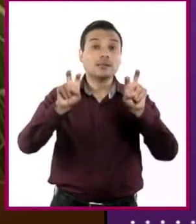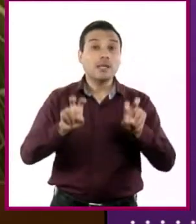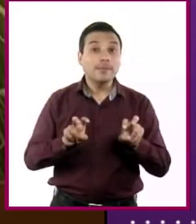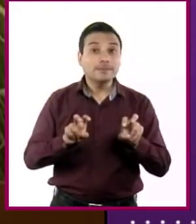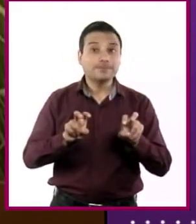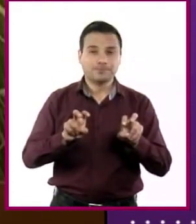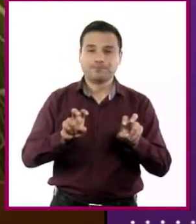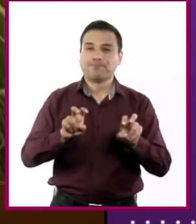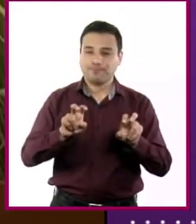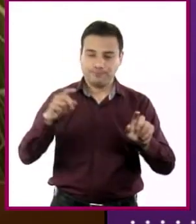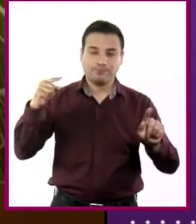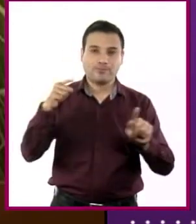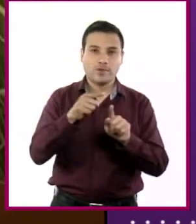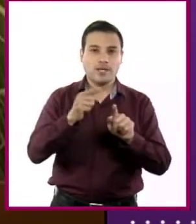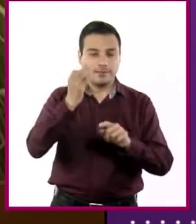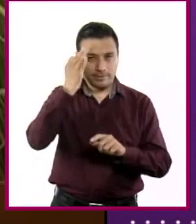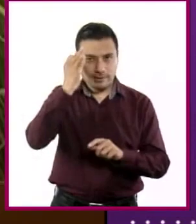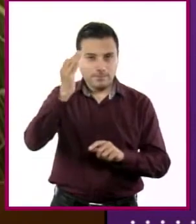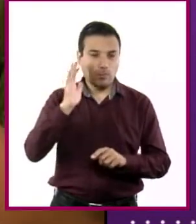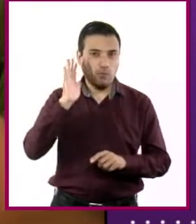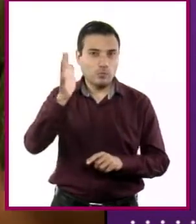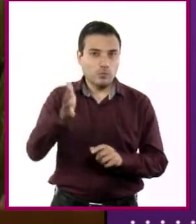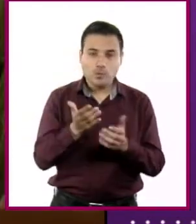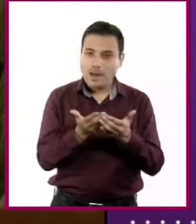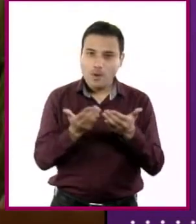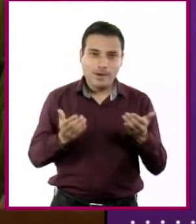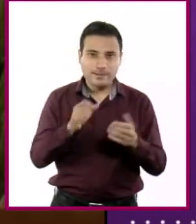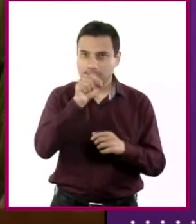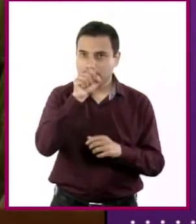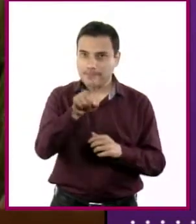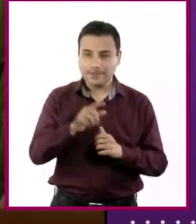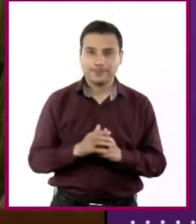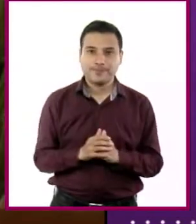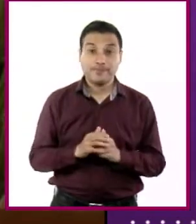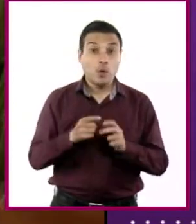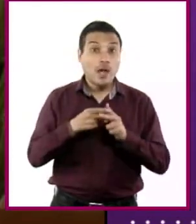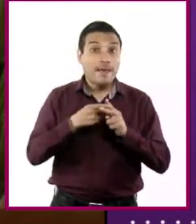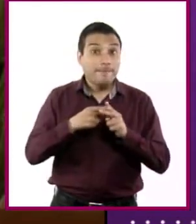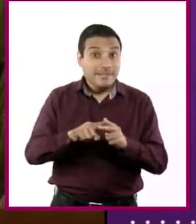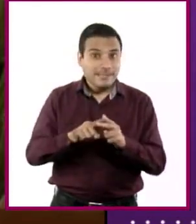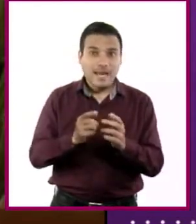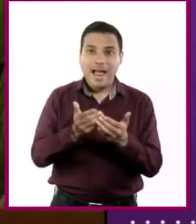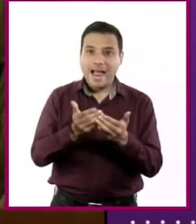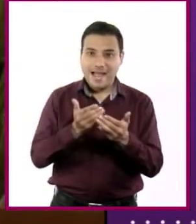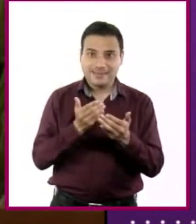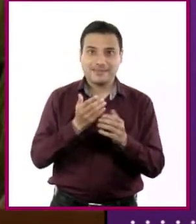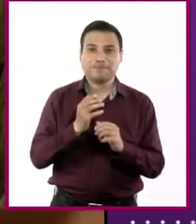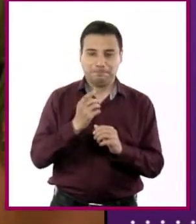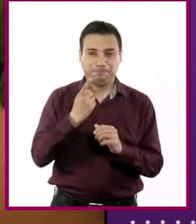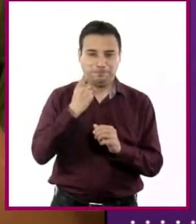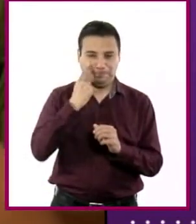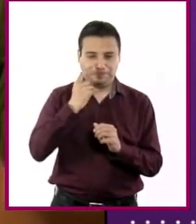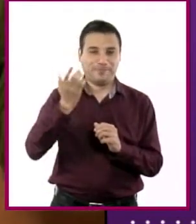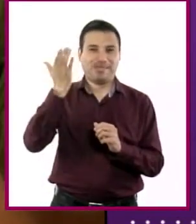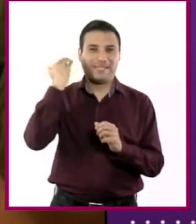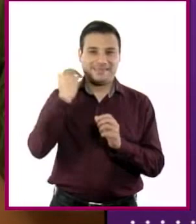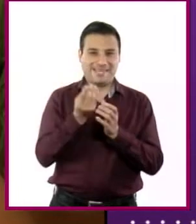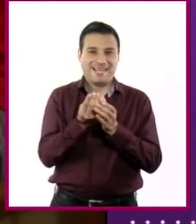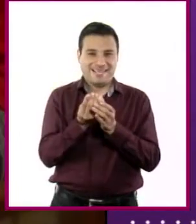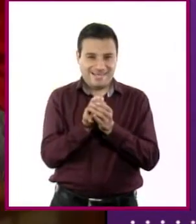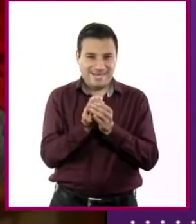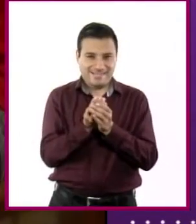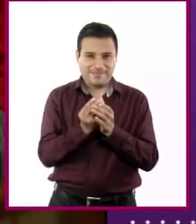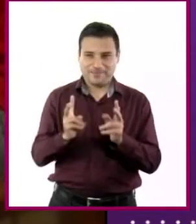futuro. Y el día de hoy no es la excepción. Pero antes de entrar en el tema, es buena idea repasar lo que vimos la última